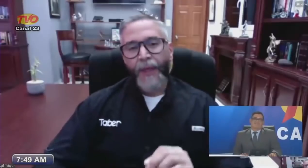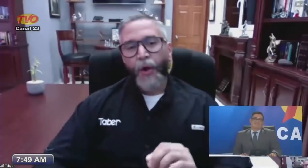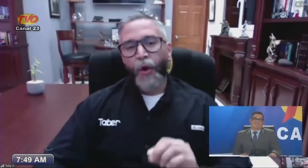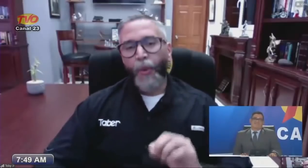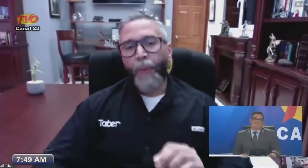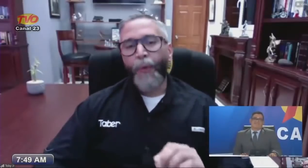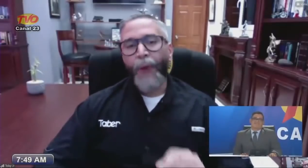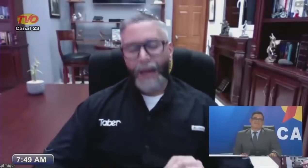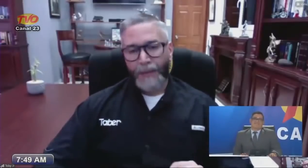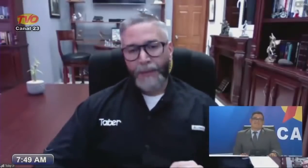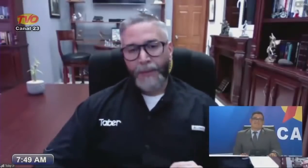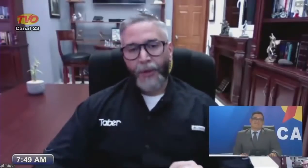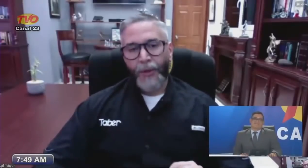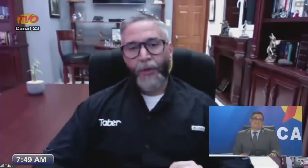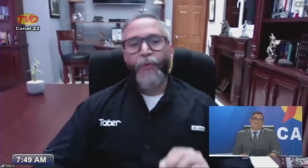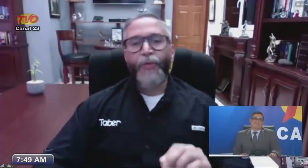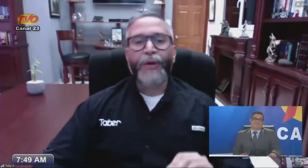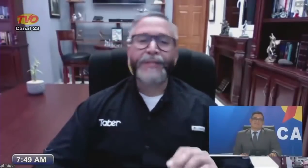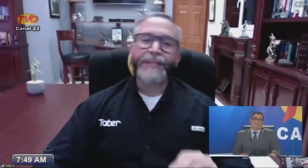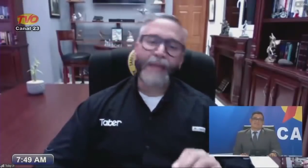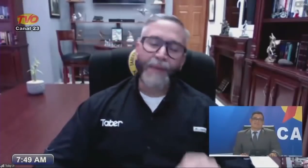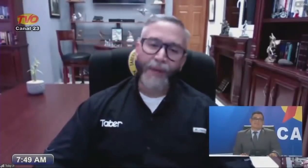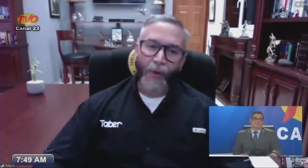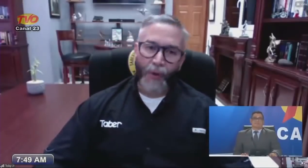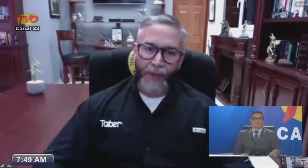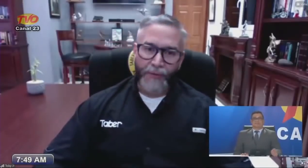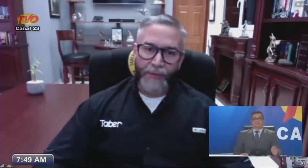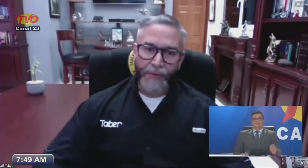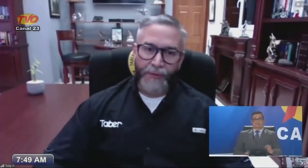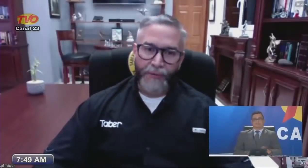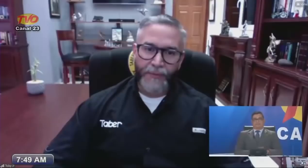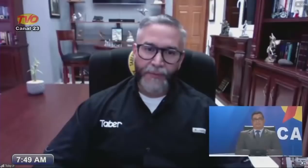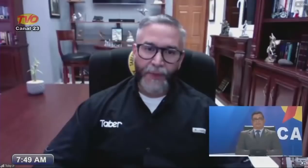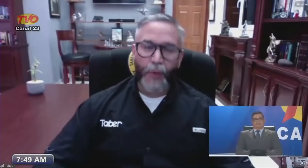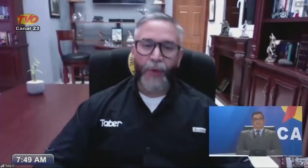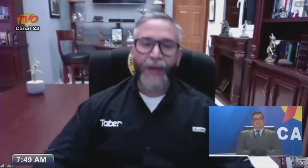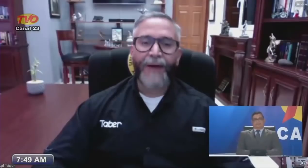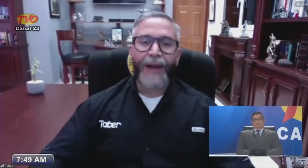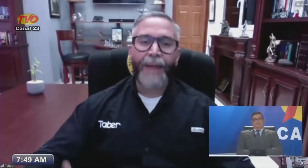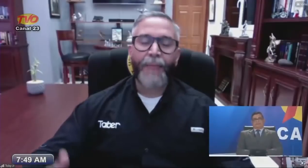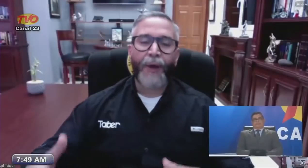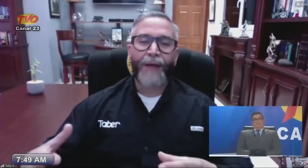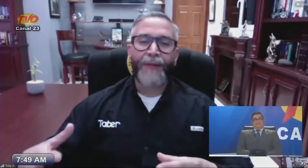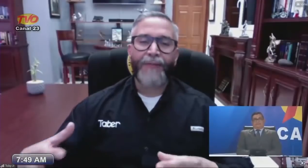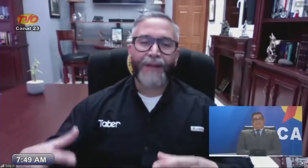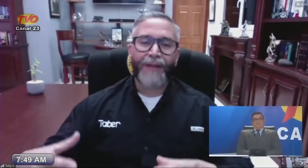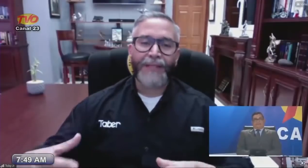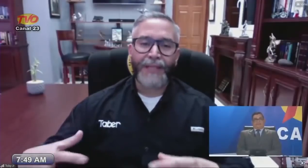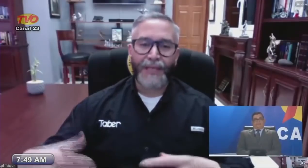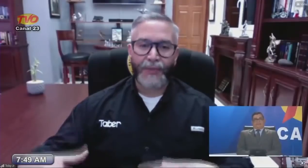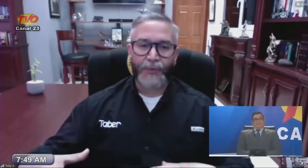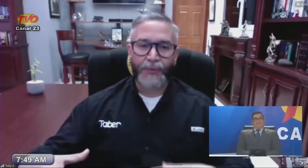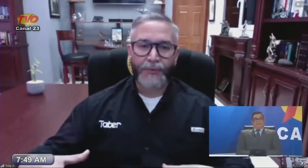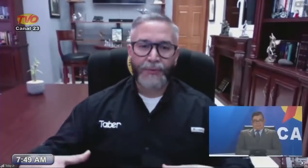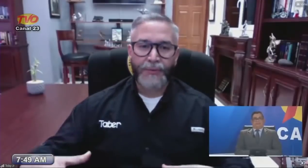lo popular y no necesariamente no correcto lo voy a llevar a la época de barrabás y jesús